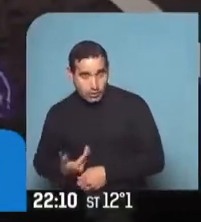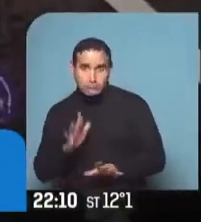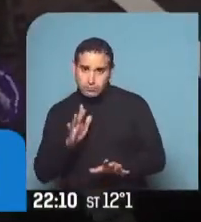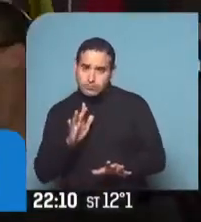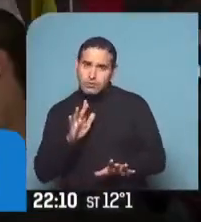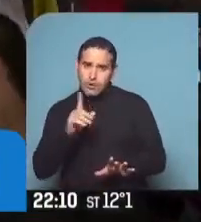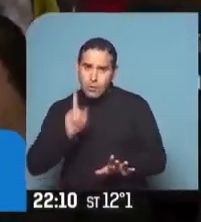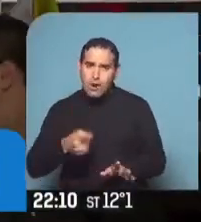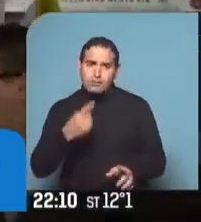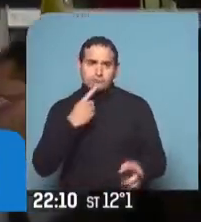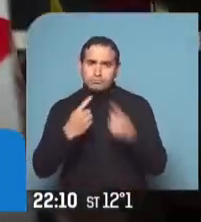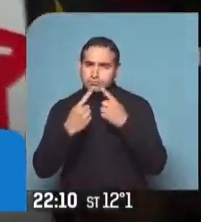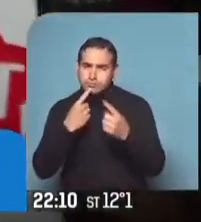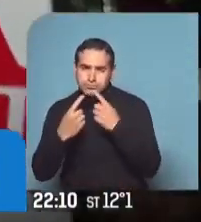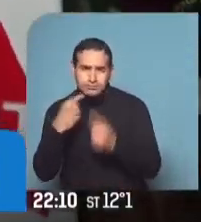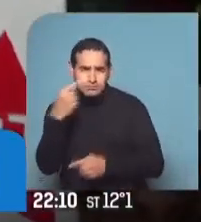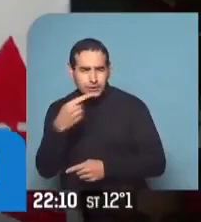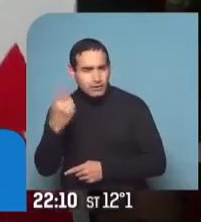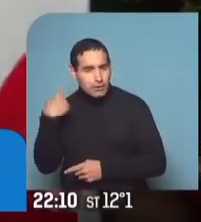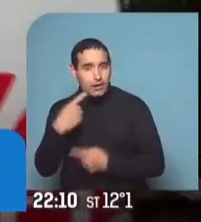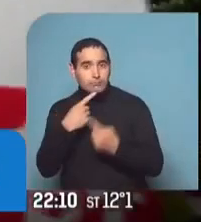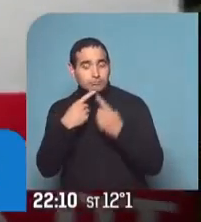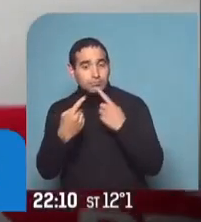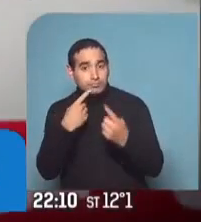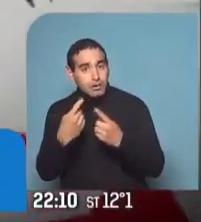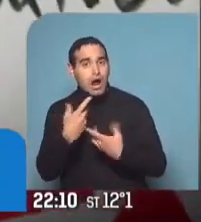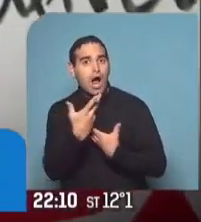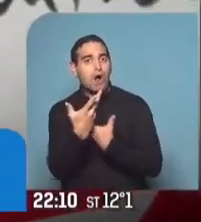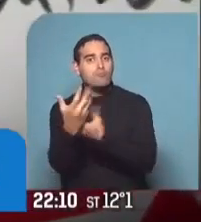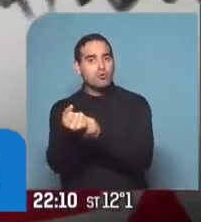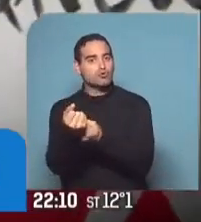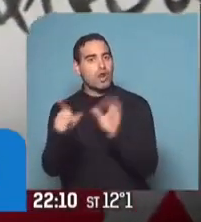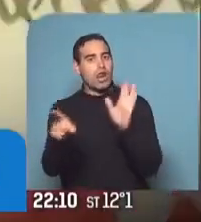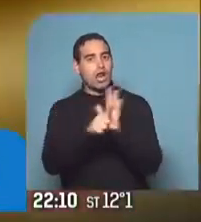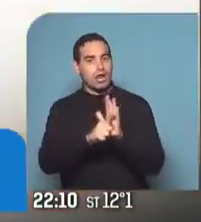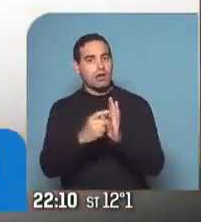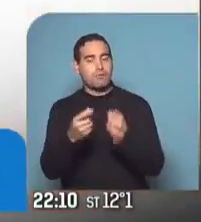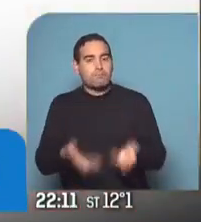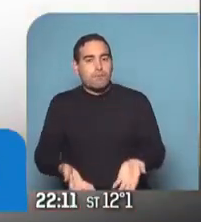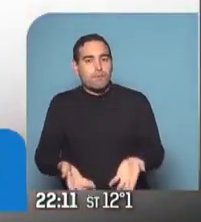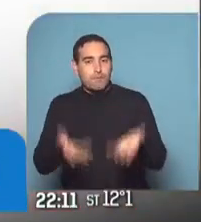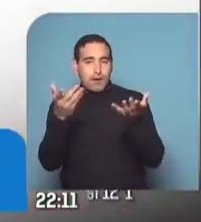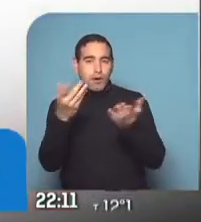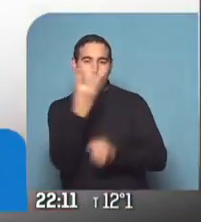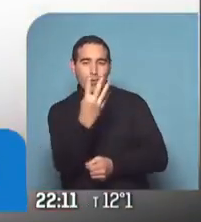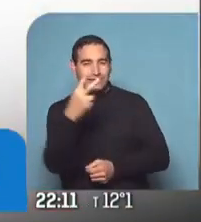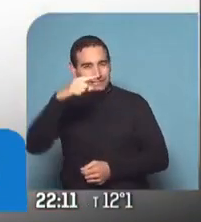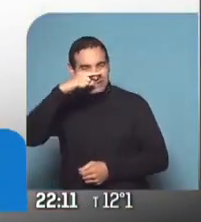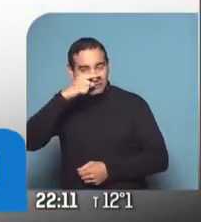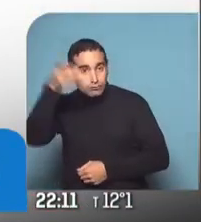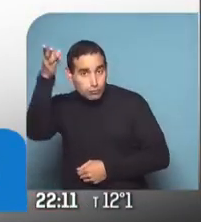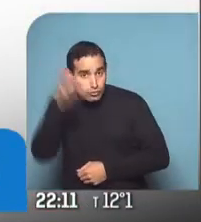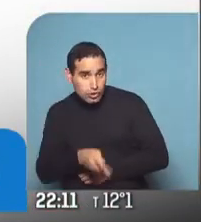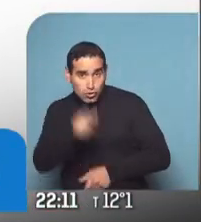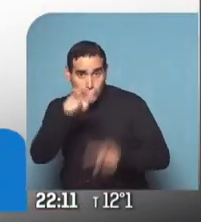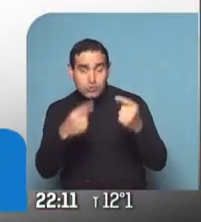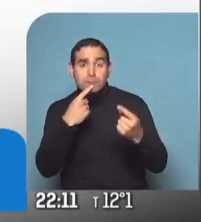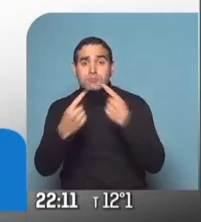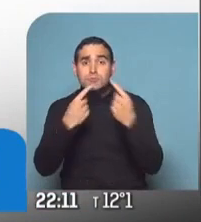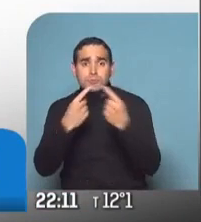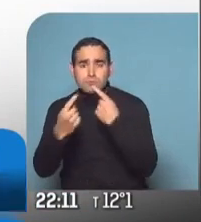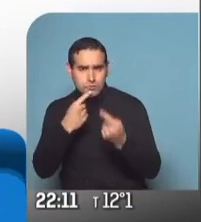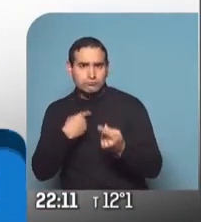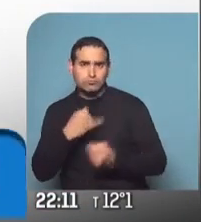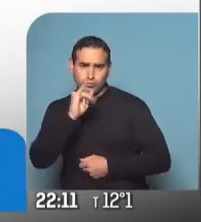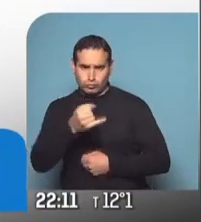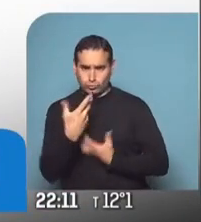sondeos, en las últimas semanas, aumentó el apoyo popular a la ley. Aproximadamente el 47% de los encuestados está a